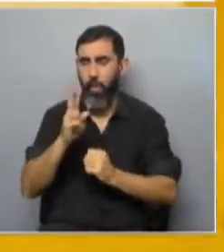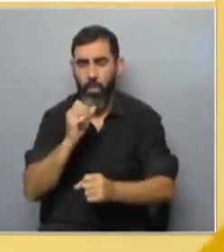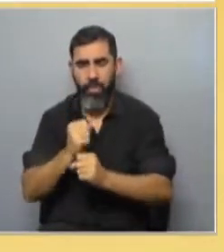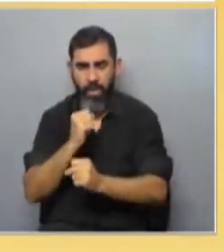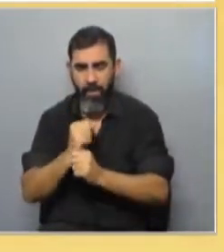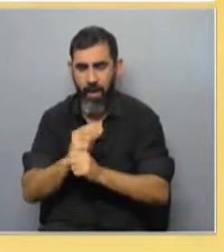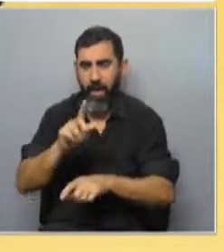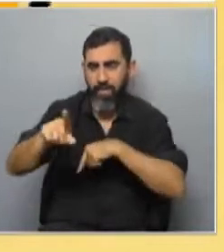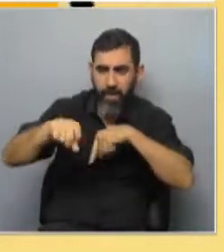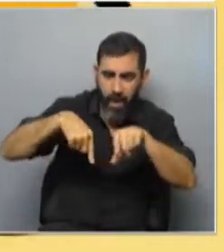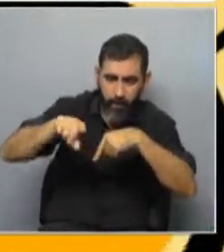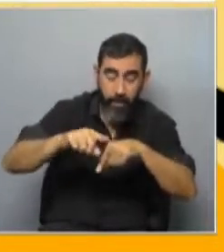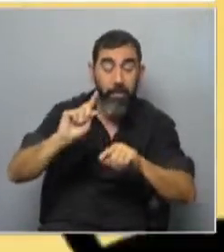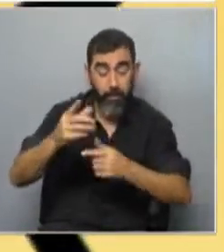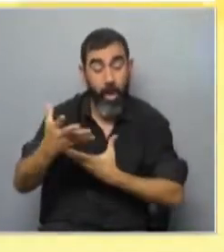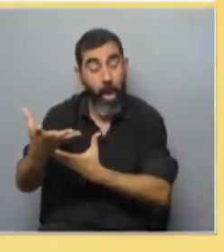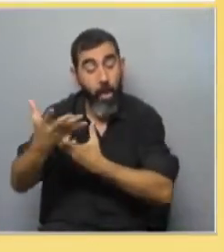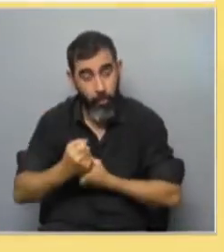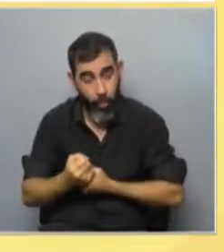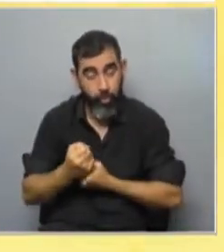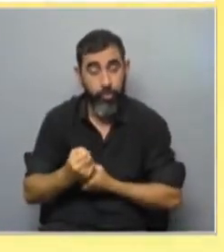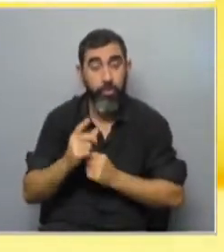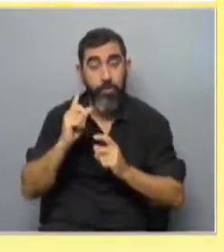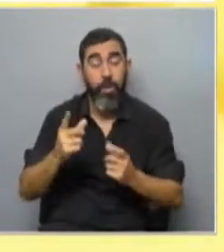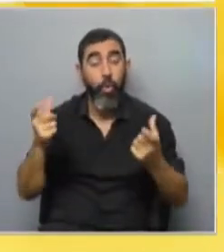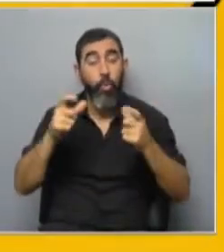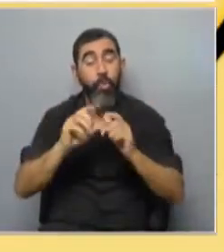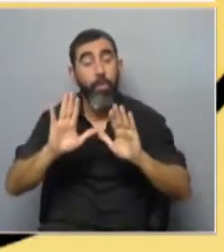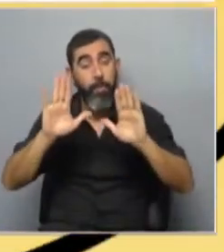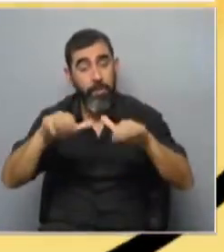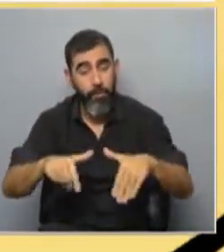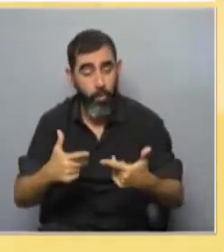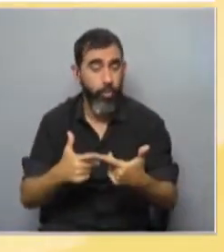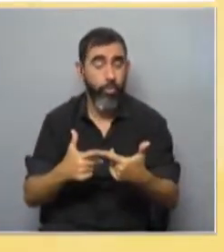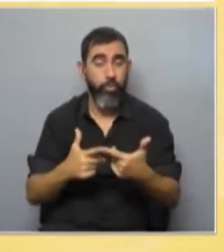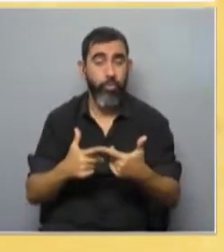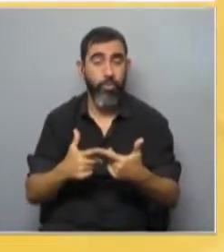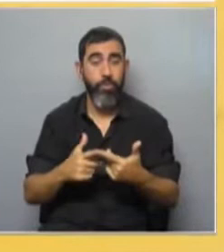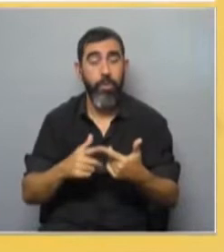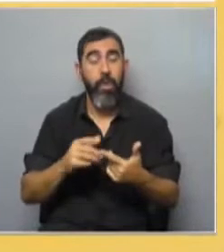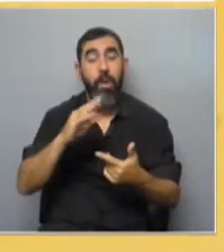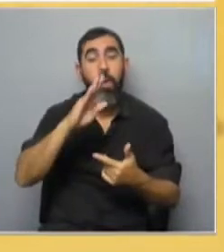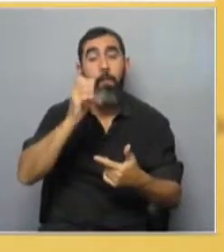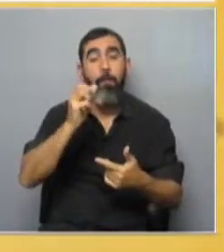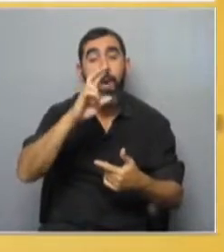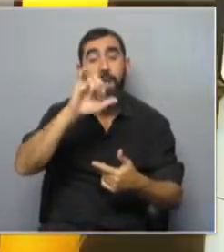trámites, y hubo apoyos, ¿no? Hubo apoyos de la Comisión de Patrimonio, de doña Elena Pareja, que